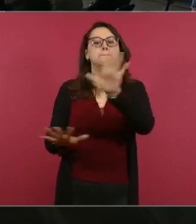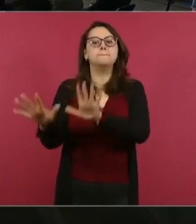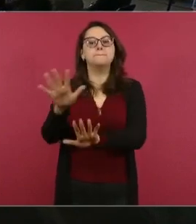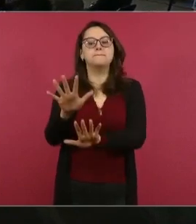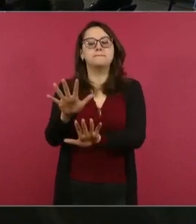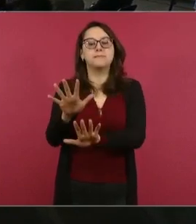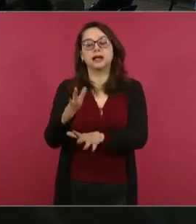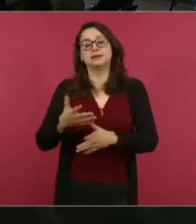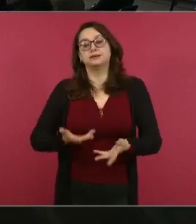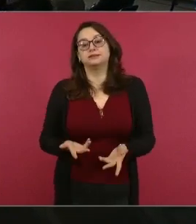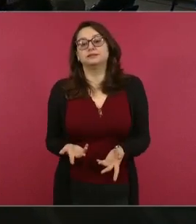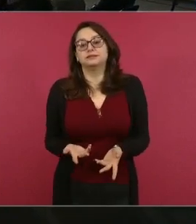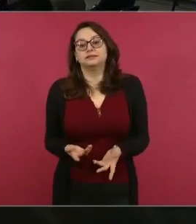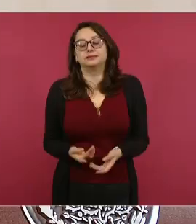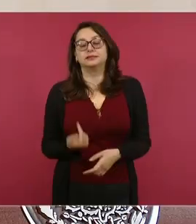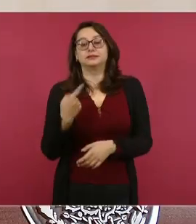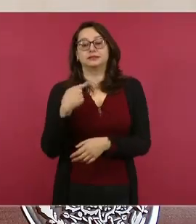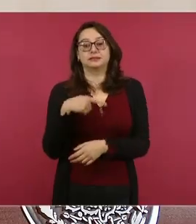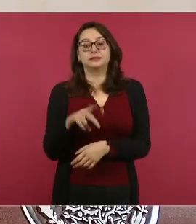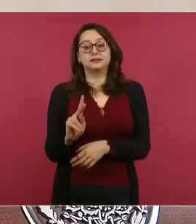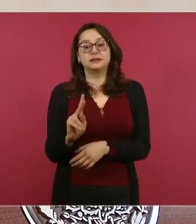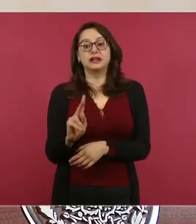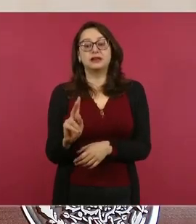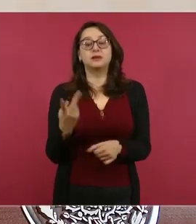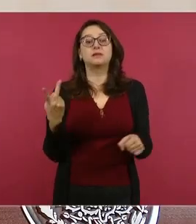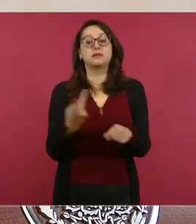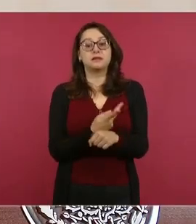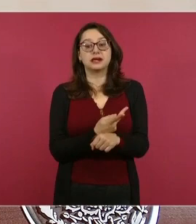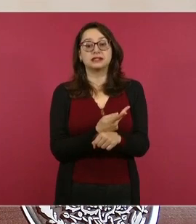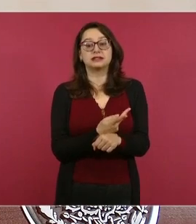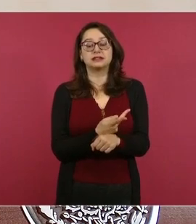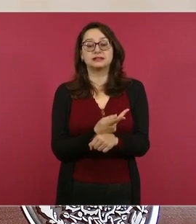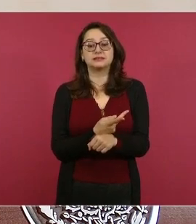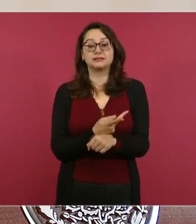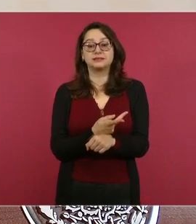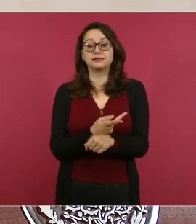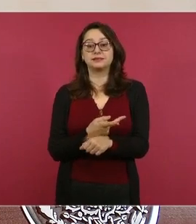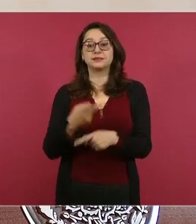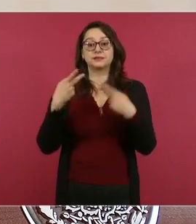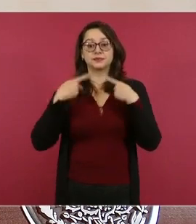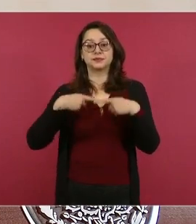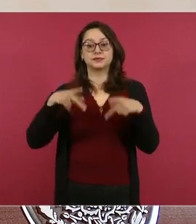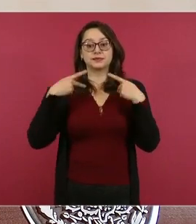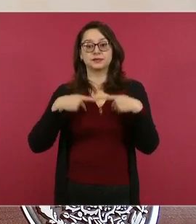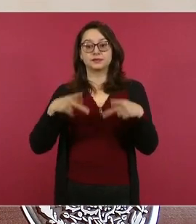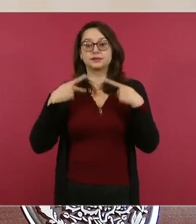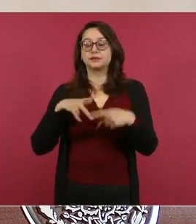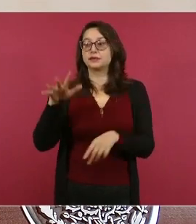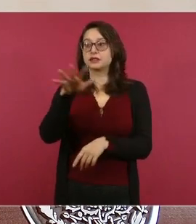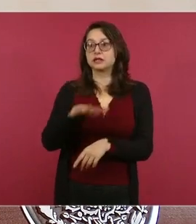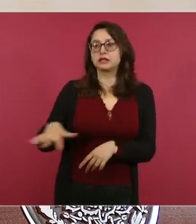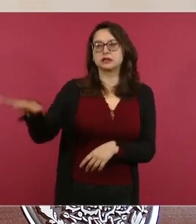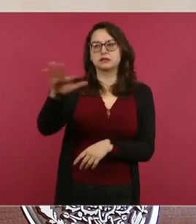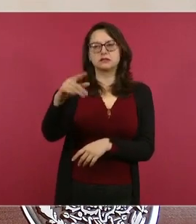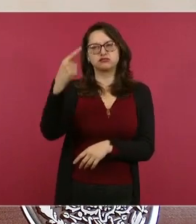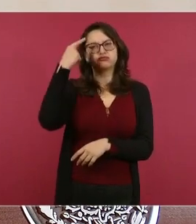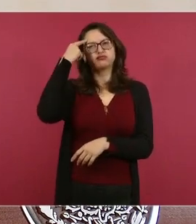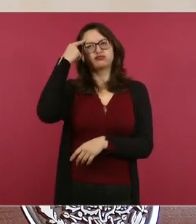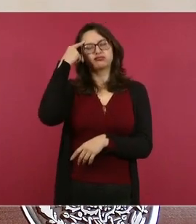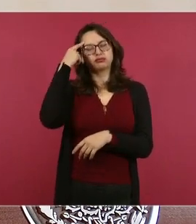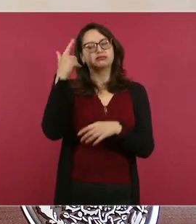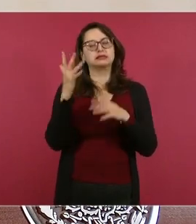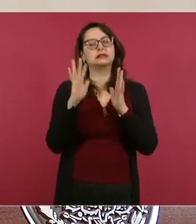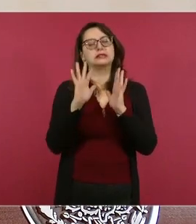Pero como la gente ya está muy consciente, pues tampoco les